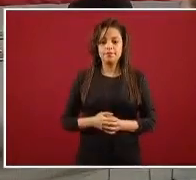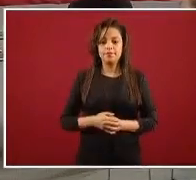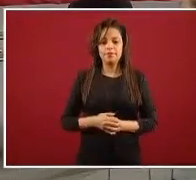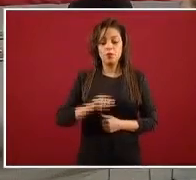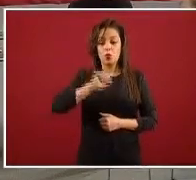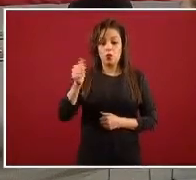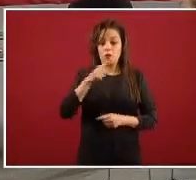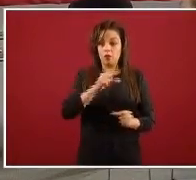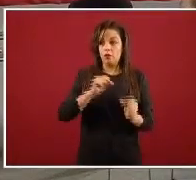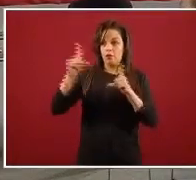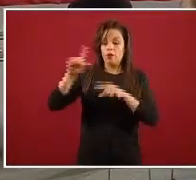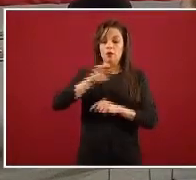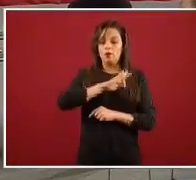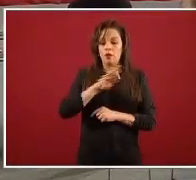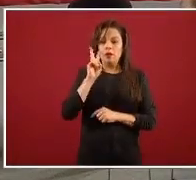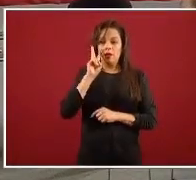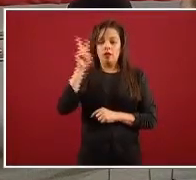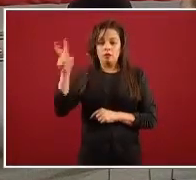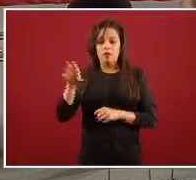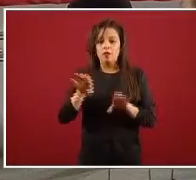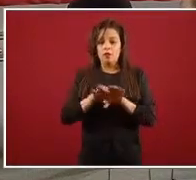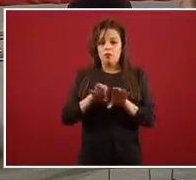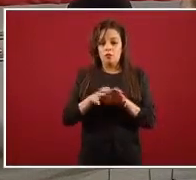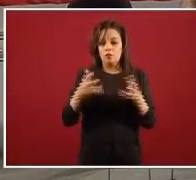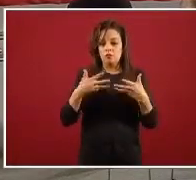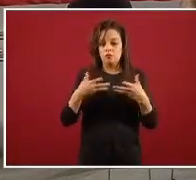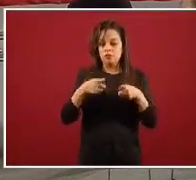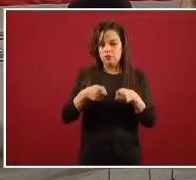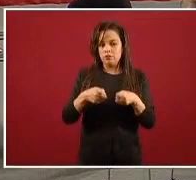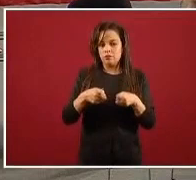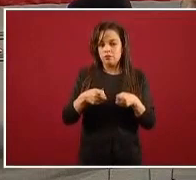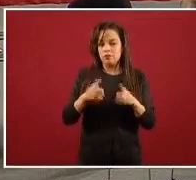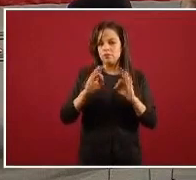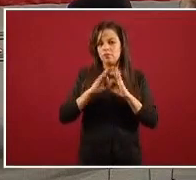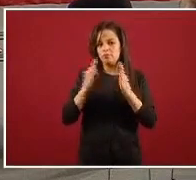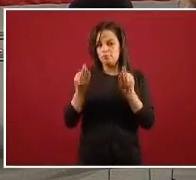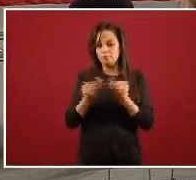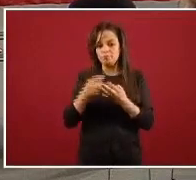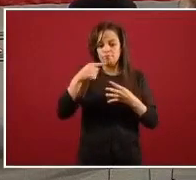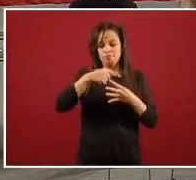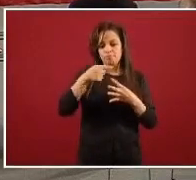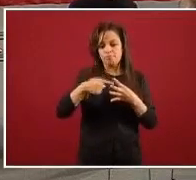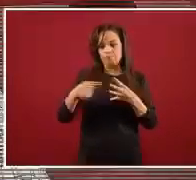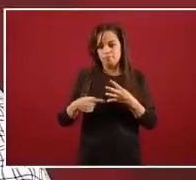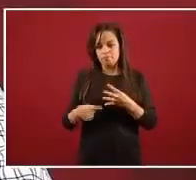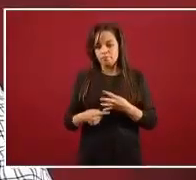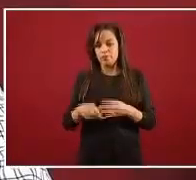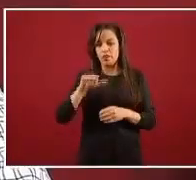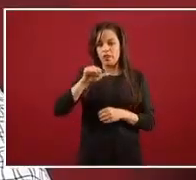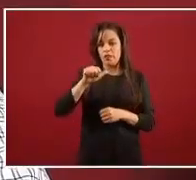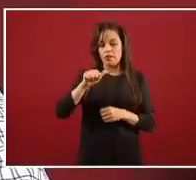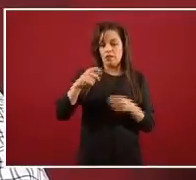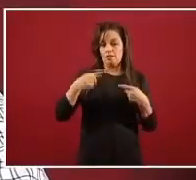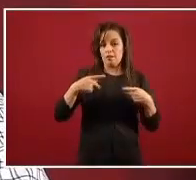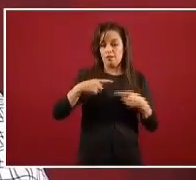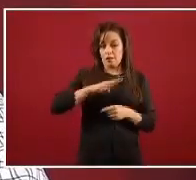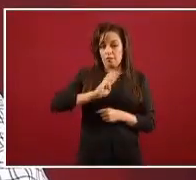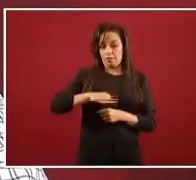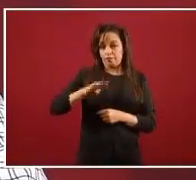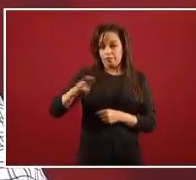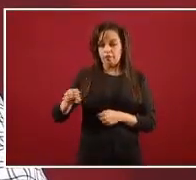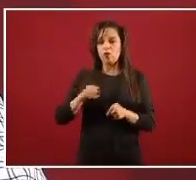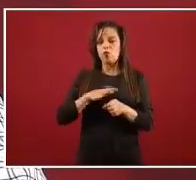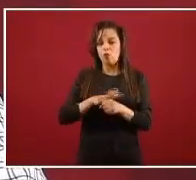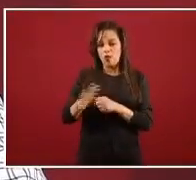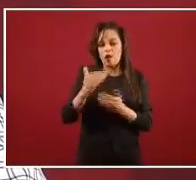ahora cómo se distribuye, cuáles son las características de las 16 defunciones. Aquí sí vemos